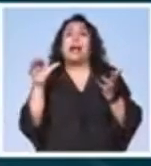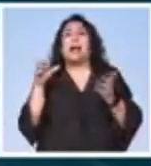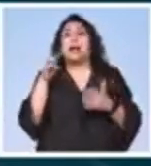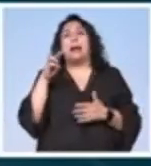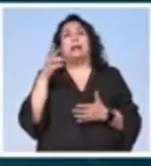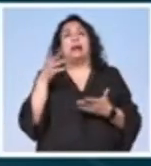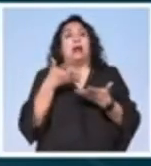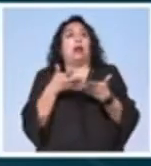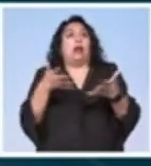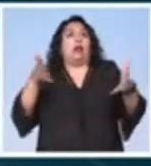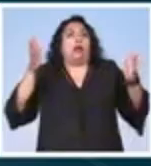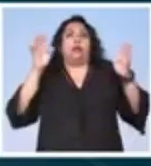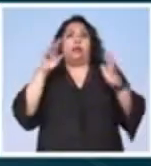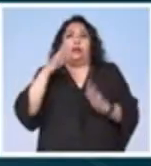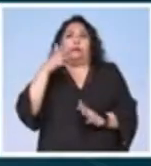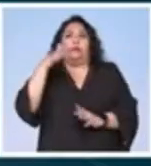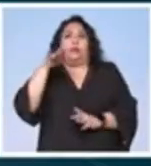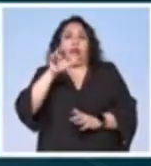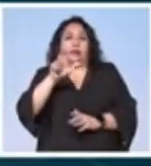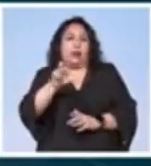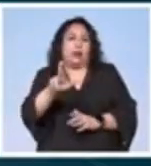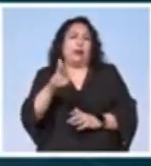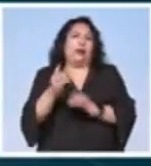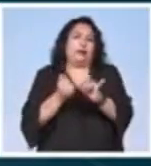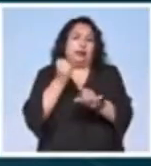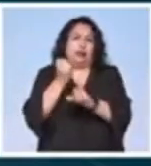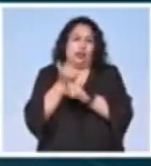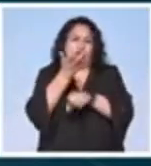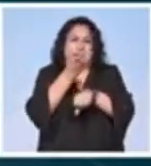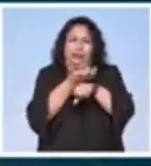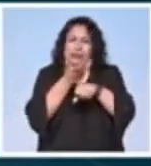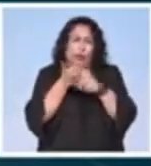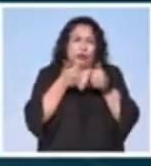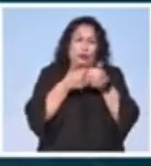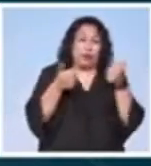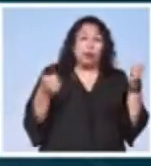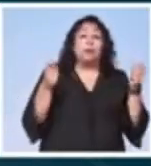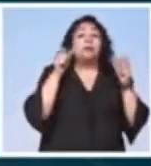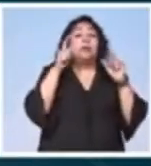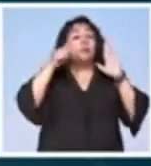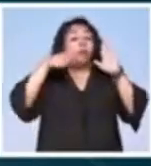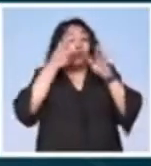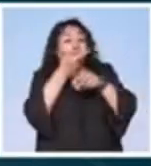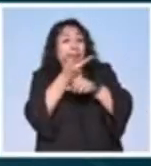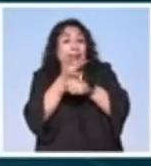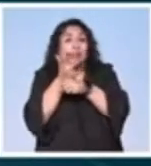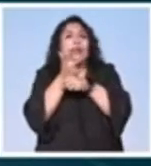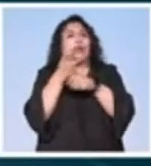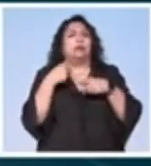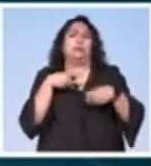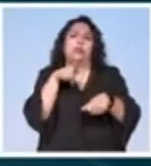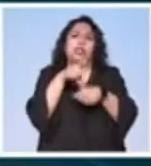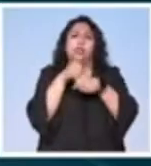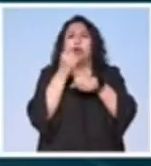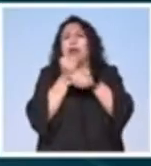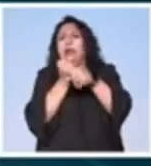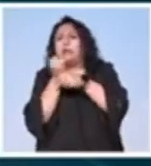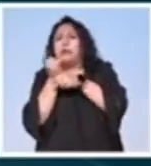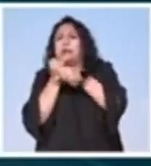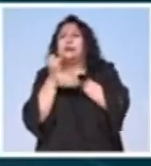majors internacionales estadounidenses, y también es un cine que explora, un cine muy personal que